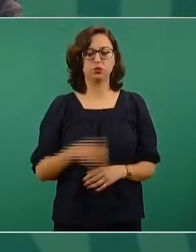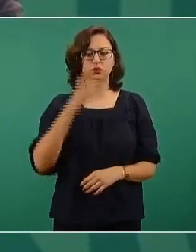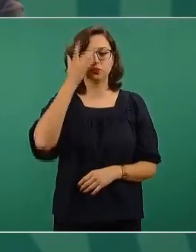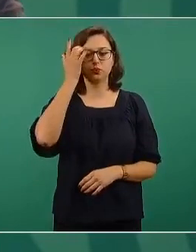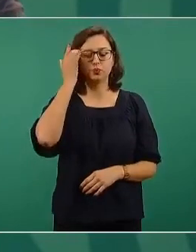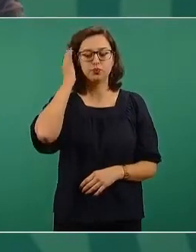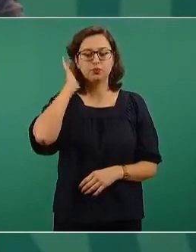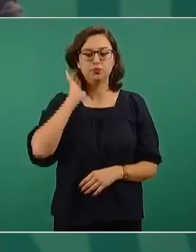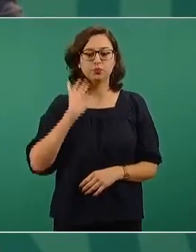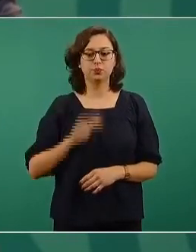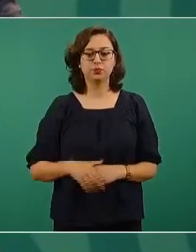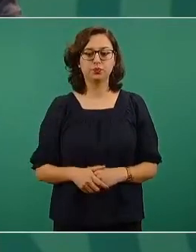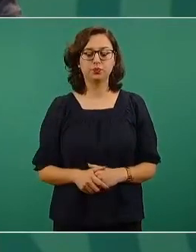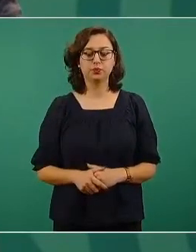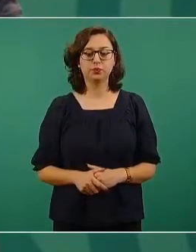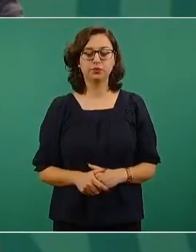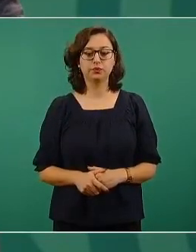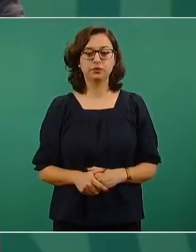también